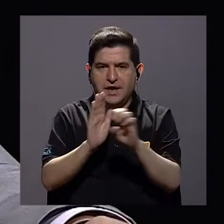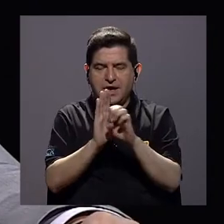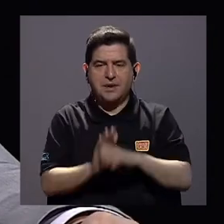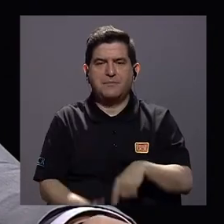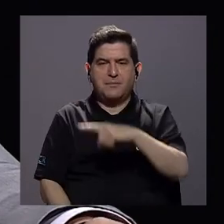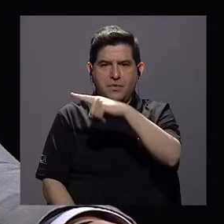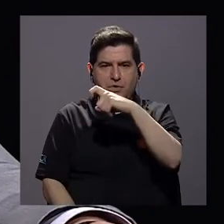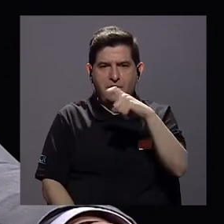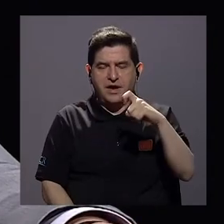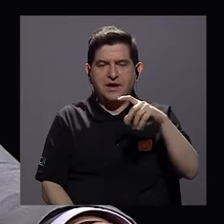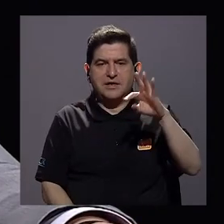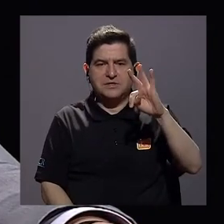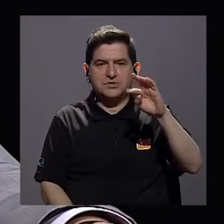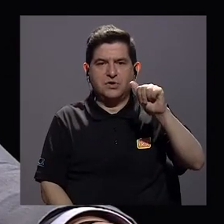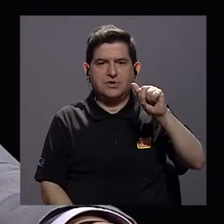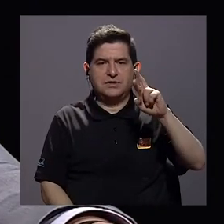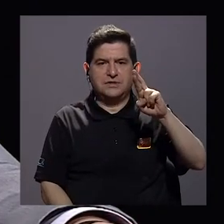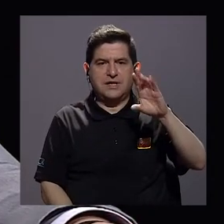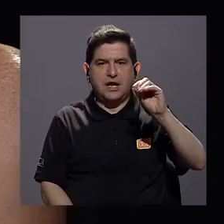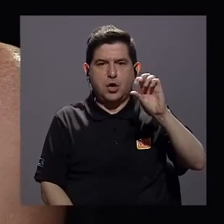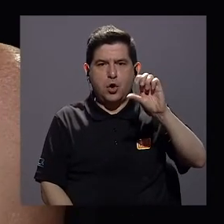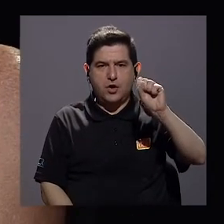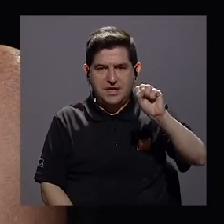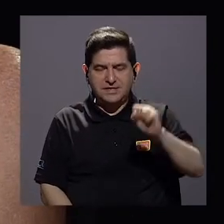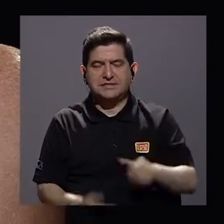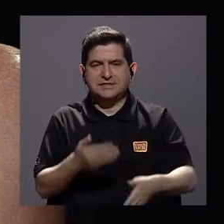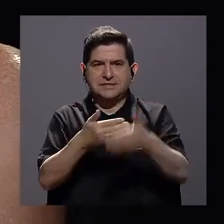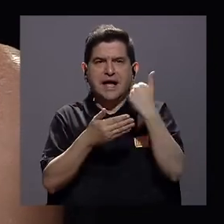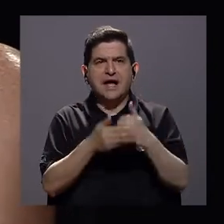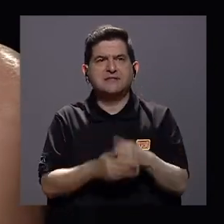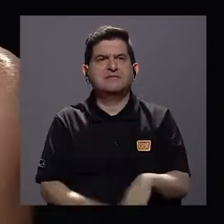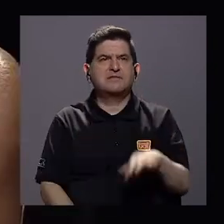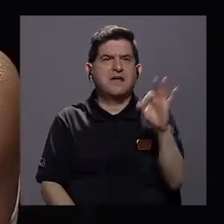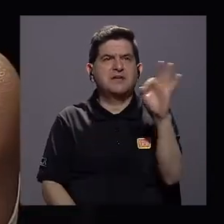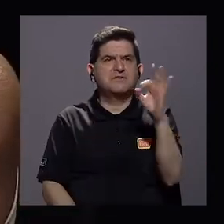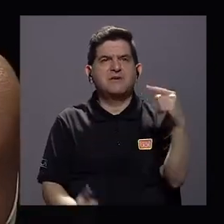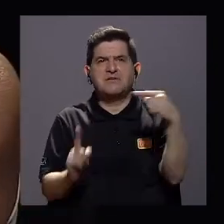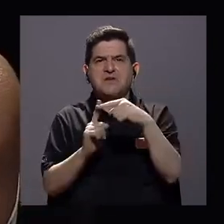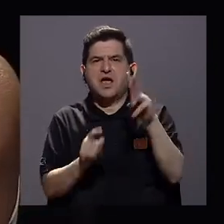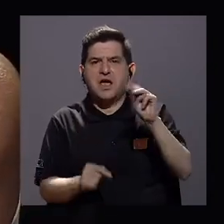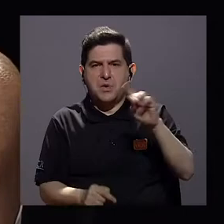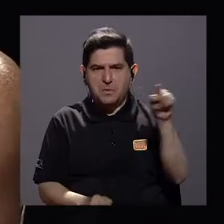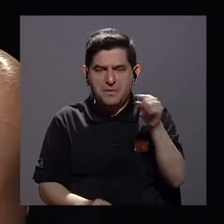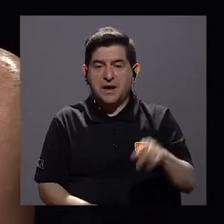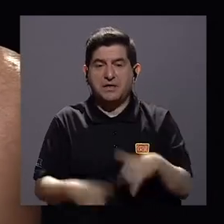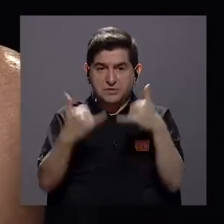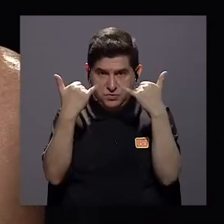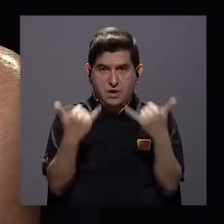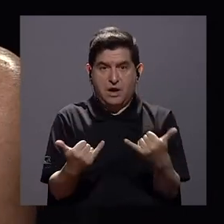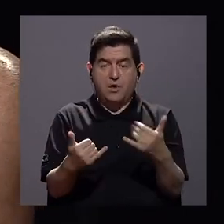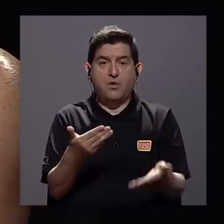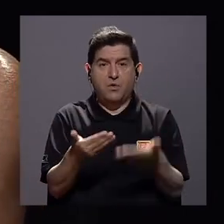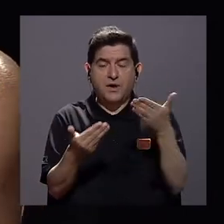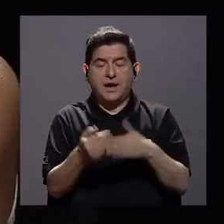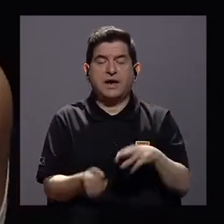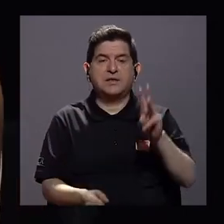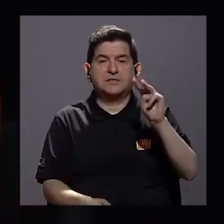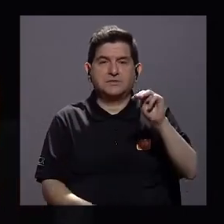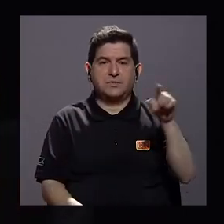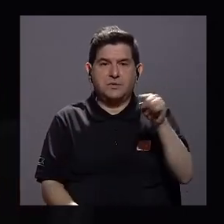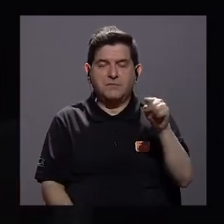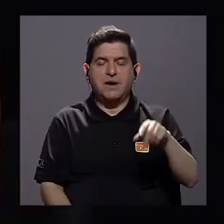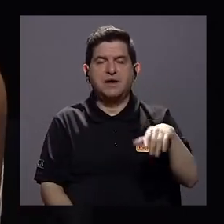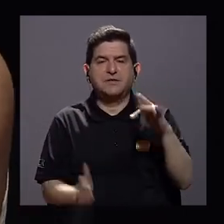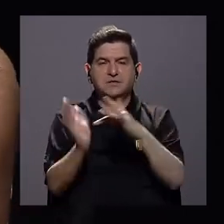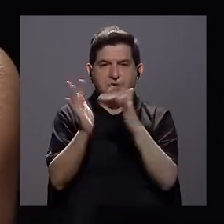ejemplo, el camarón de tárcoles, tenemos información ya, antes se pescaba de febrero a marzo, digamos, ahora está siendo casi marzo,